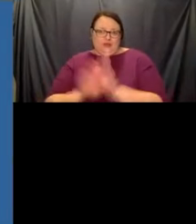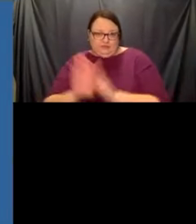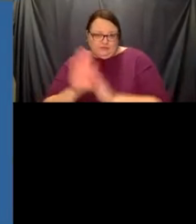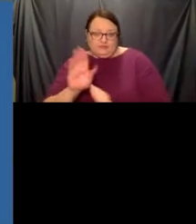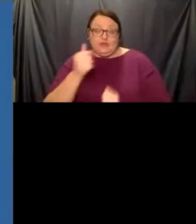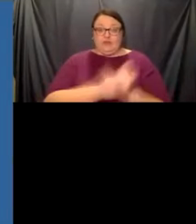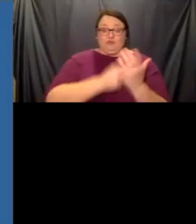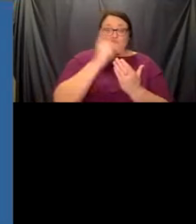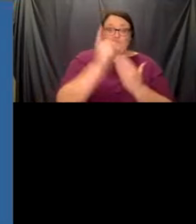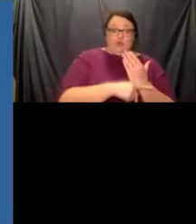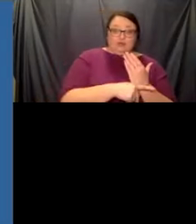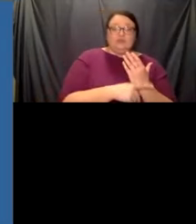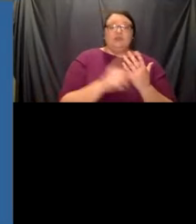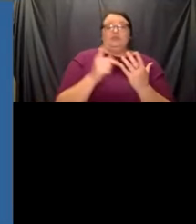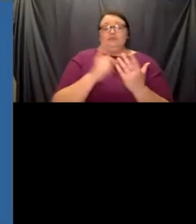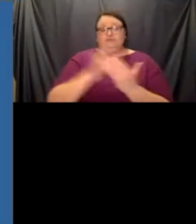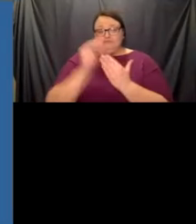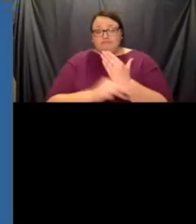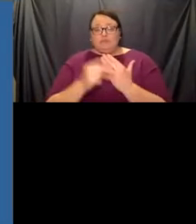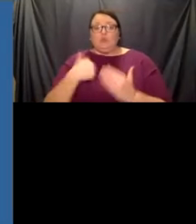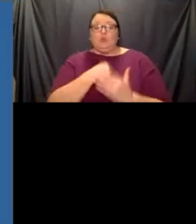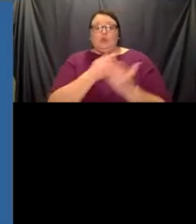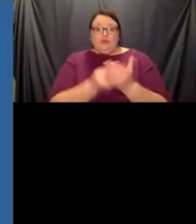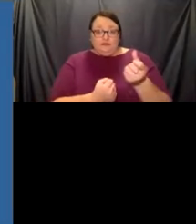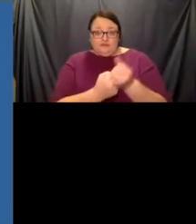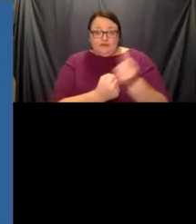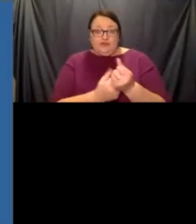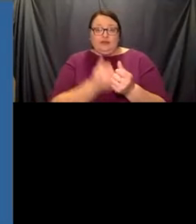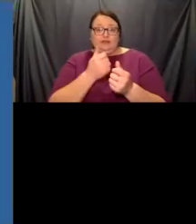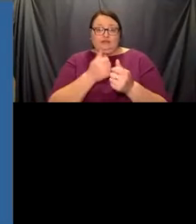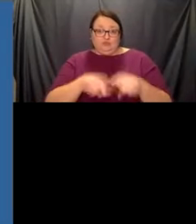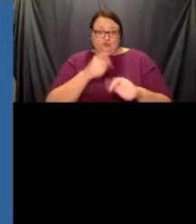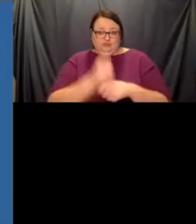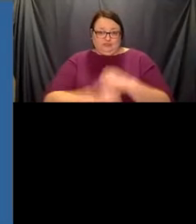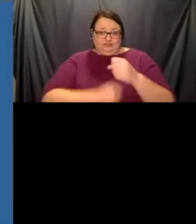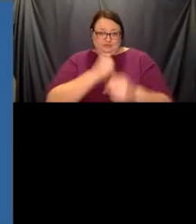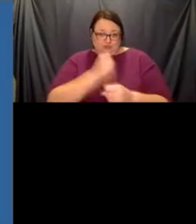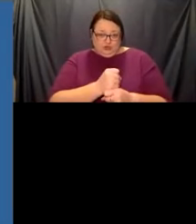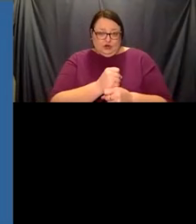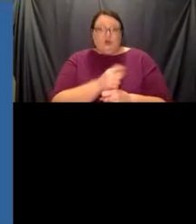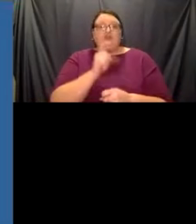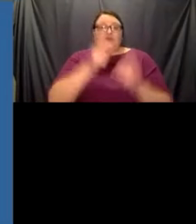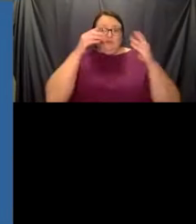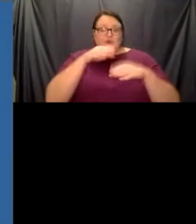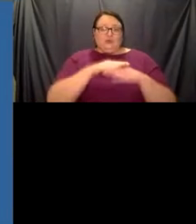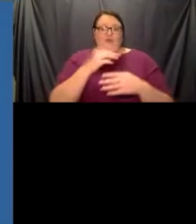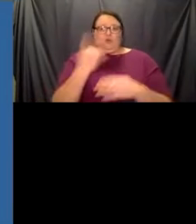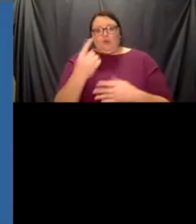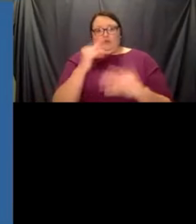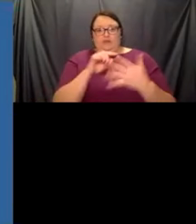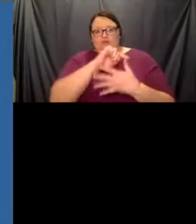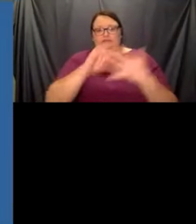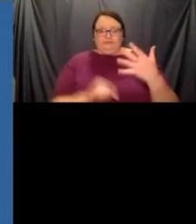Las metas y necesidades prioritarias se establecen en el plan consolidado de 5 años, the